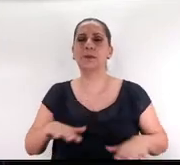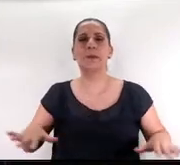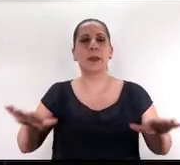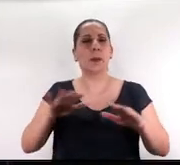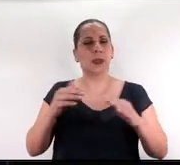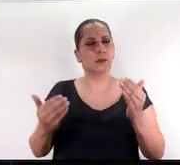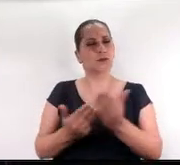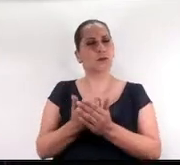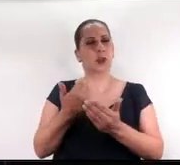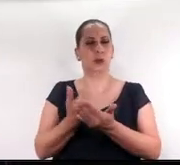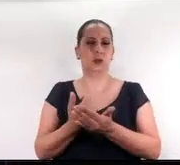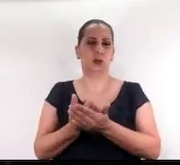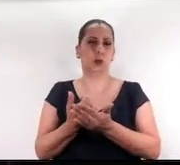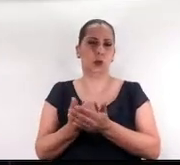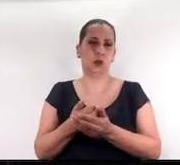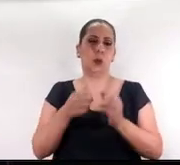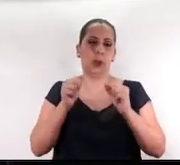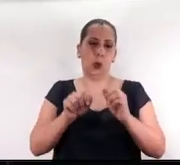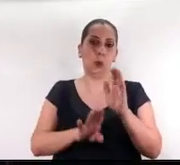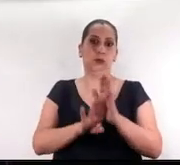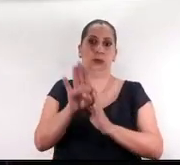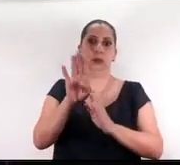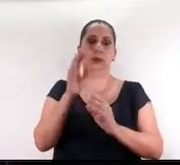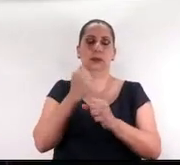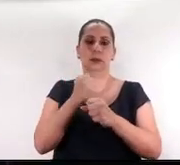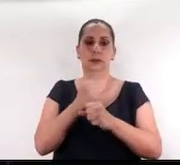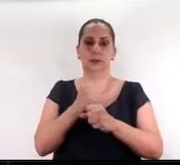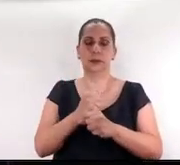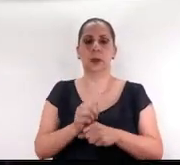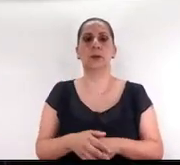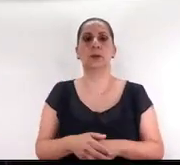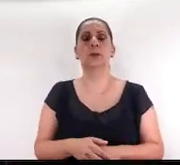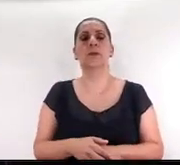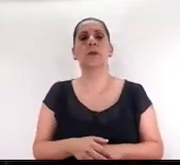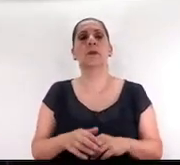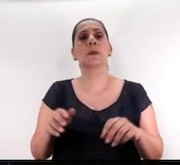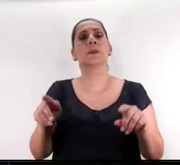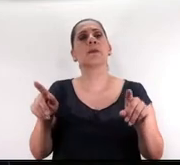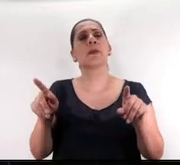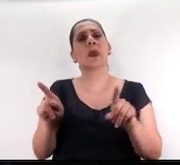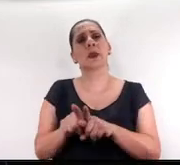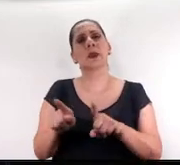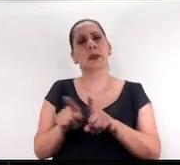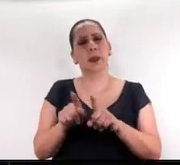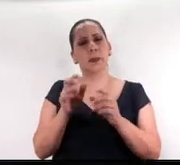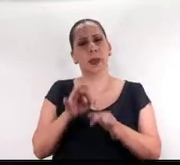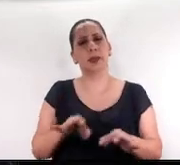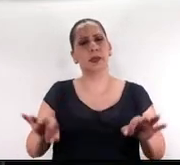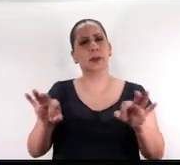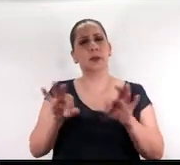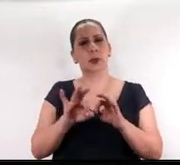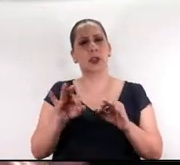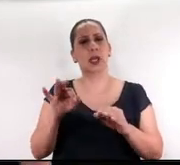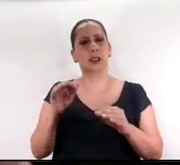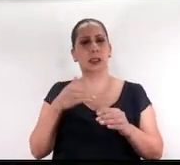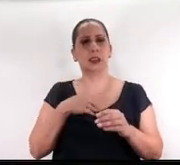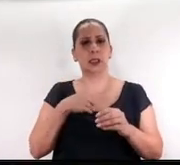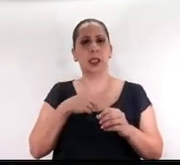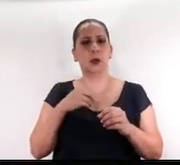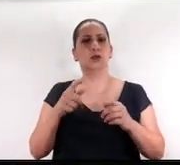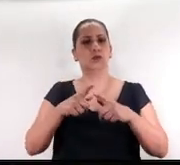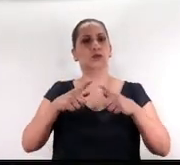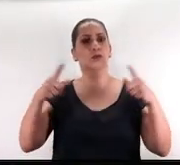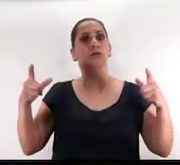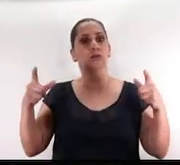de reactivación económica o de crecimiento del empleo. También es necesario tener un marco macroeconómico,